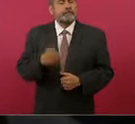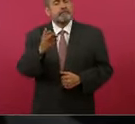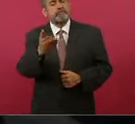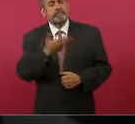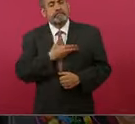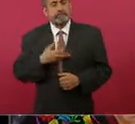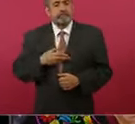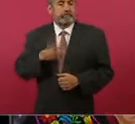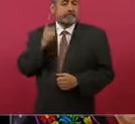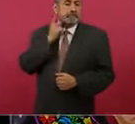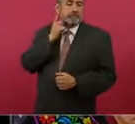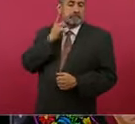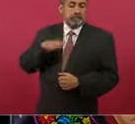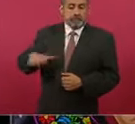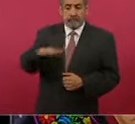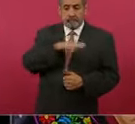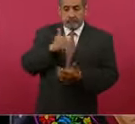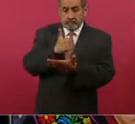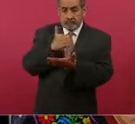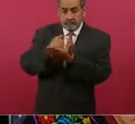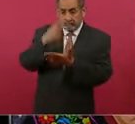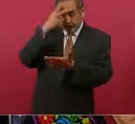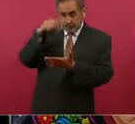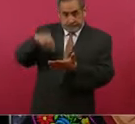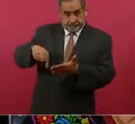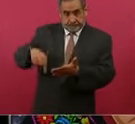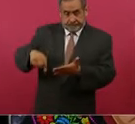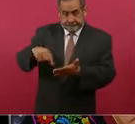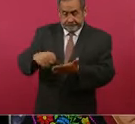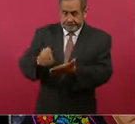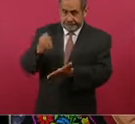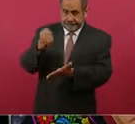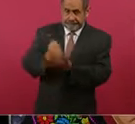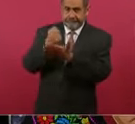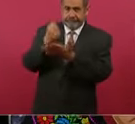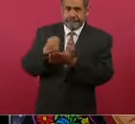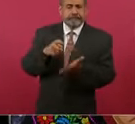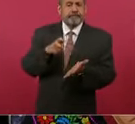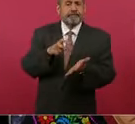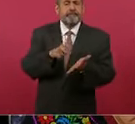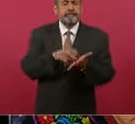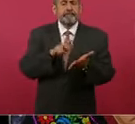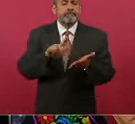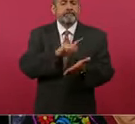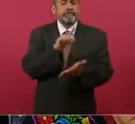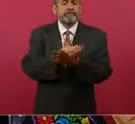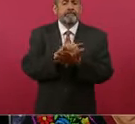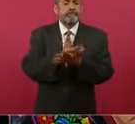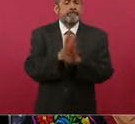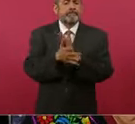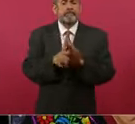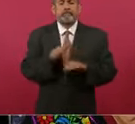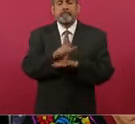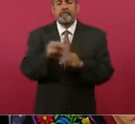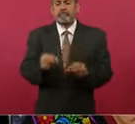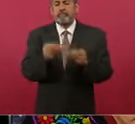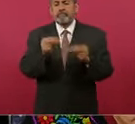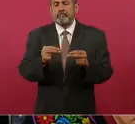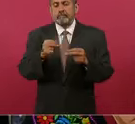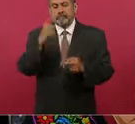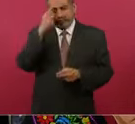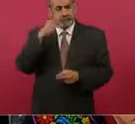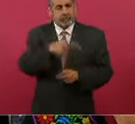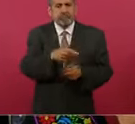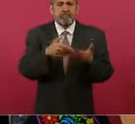su partido en la Ciudad de México aprobaron una iniciativa y se modificó la ley de establecimientos mercantiles para que puedan